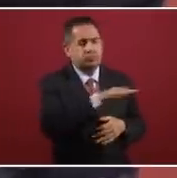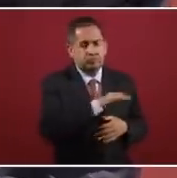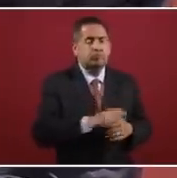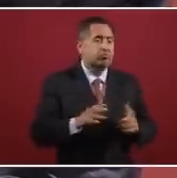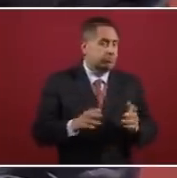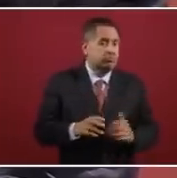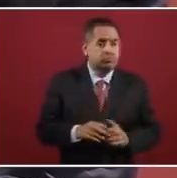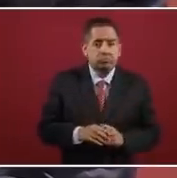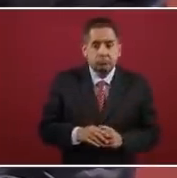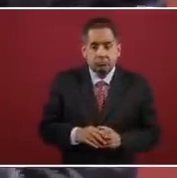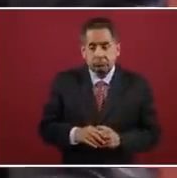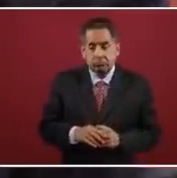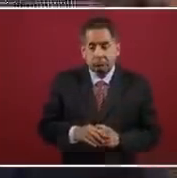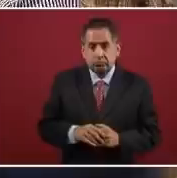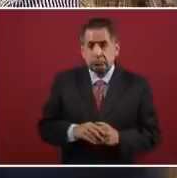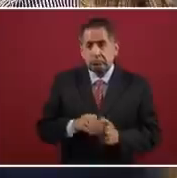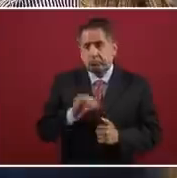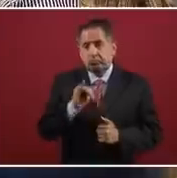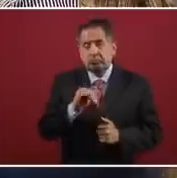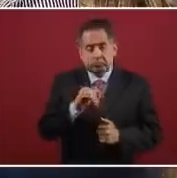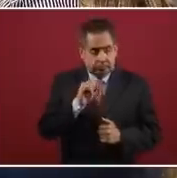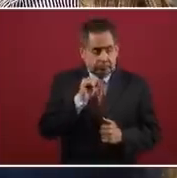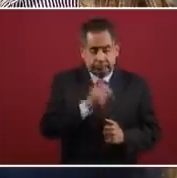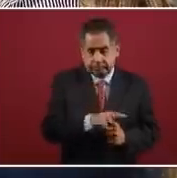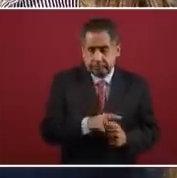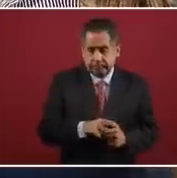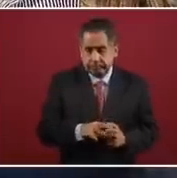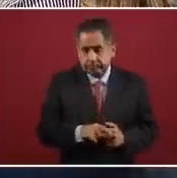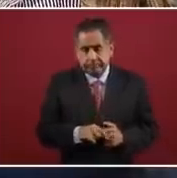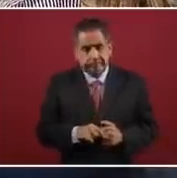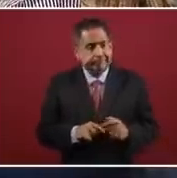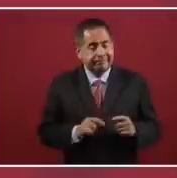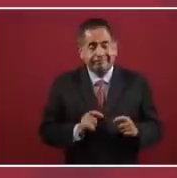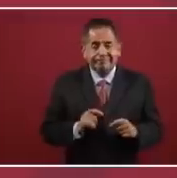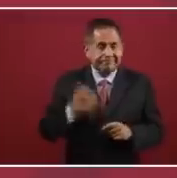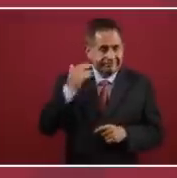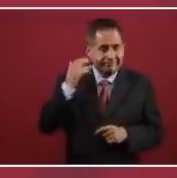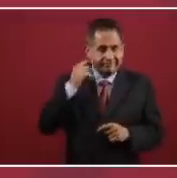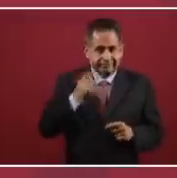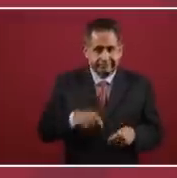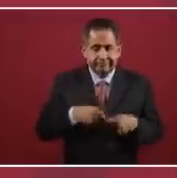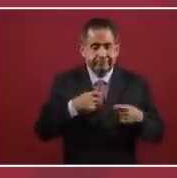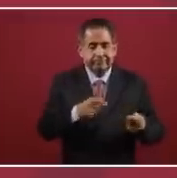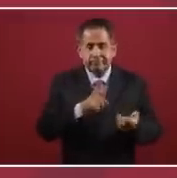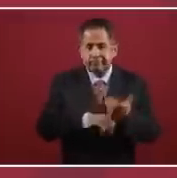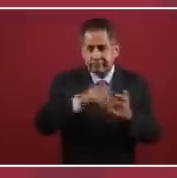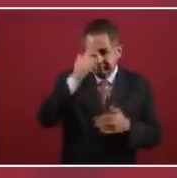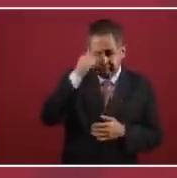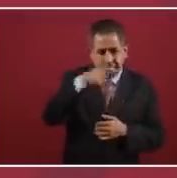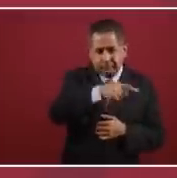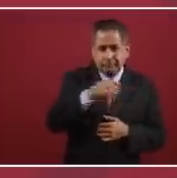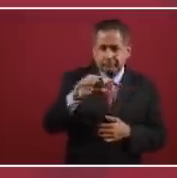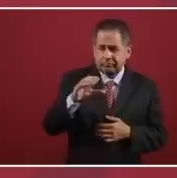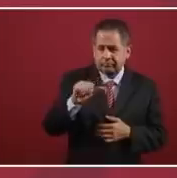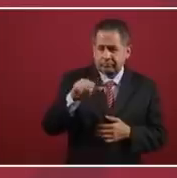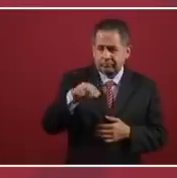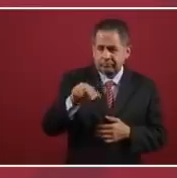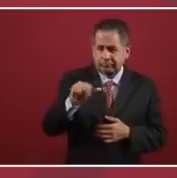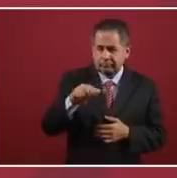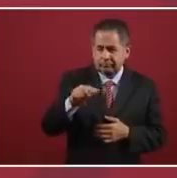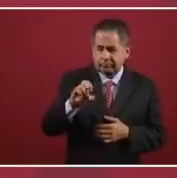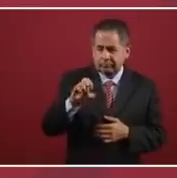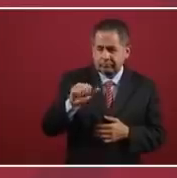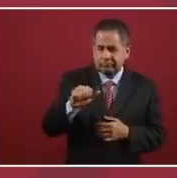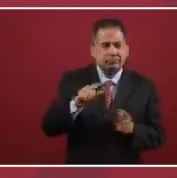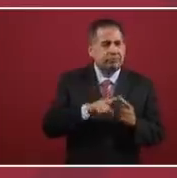Y fue cuando se llevó a cabo la entrega de Cananea y de otras